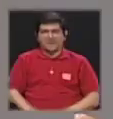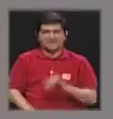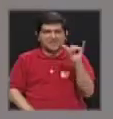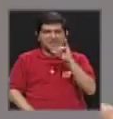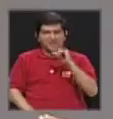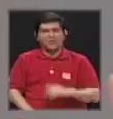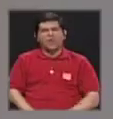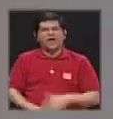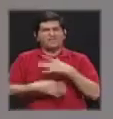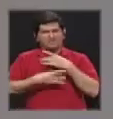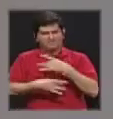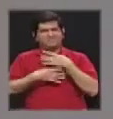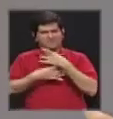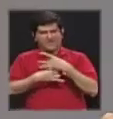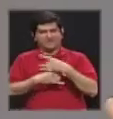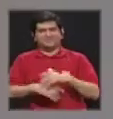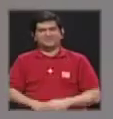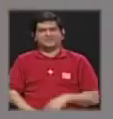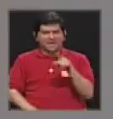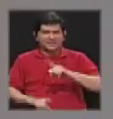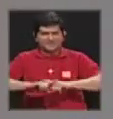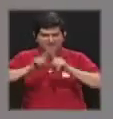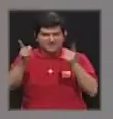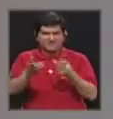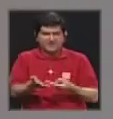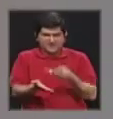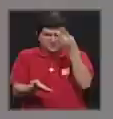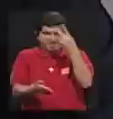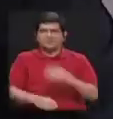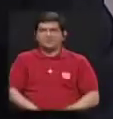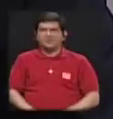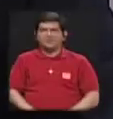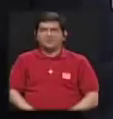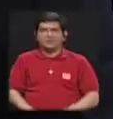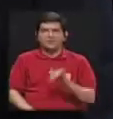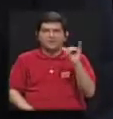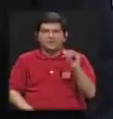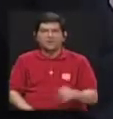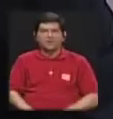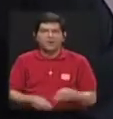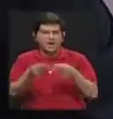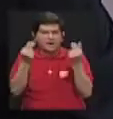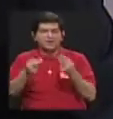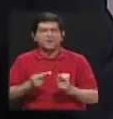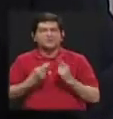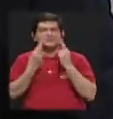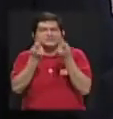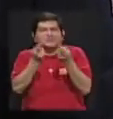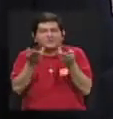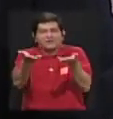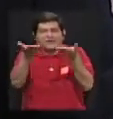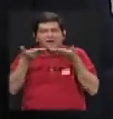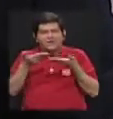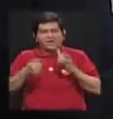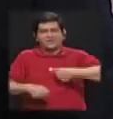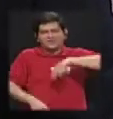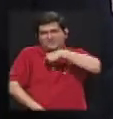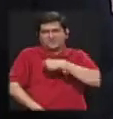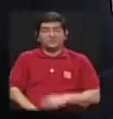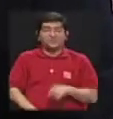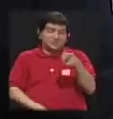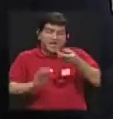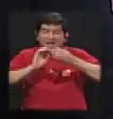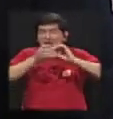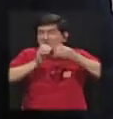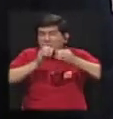llama poderosamente la atención esa diferencia y el costo del regalo que nos hizo. Bueno, ahora, esos